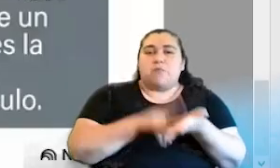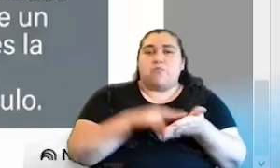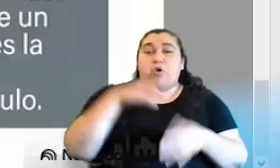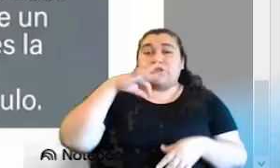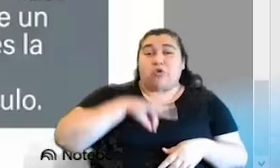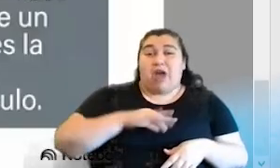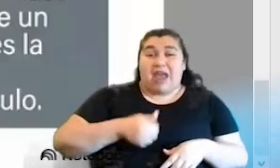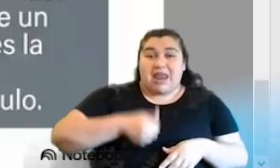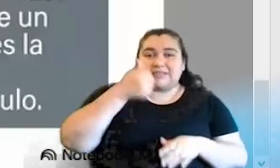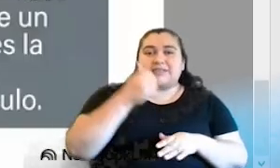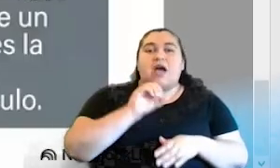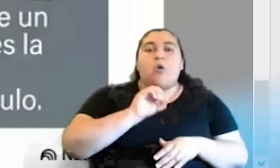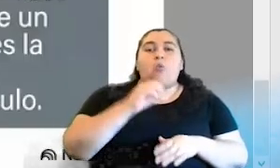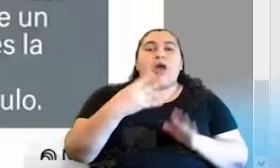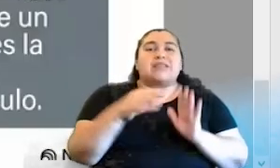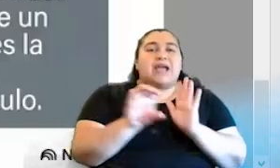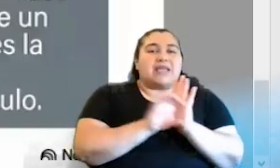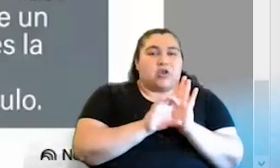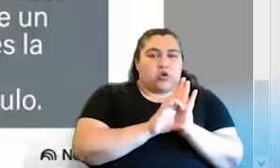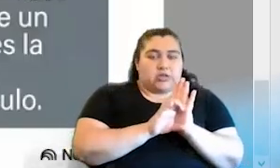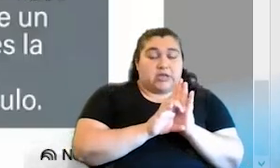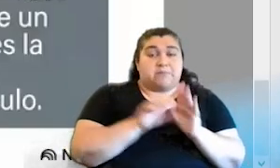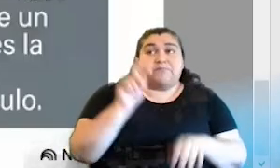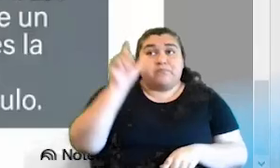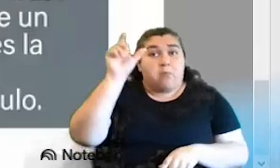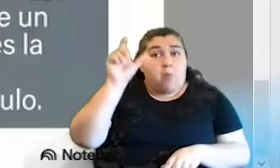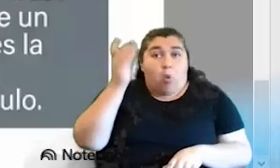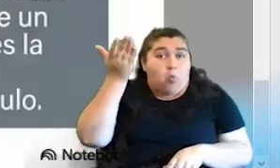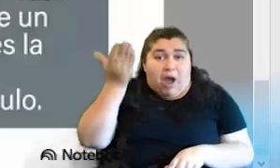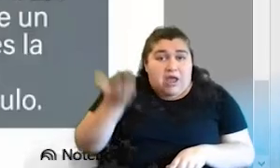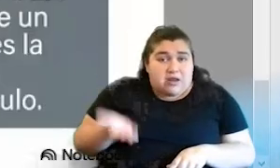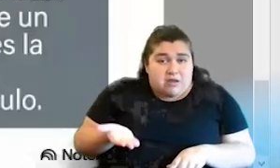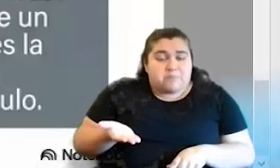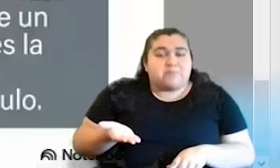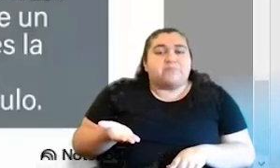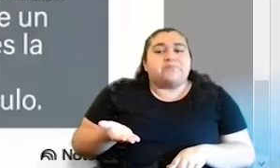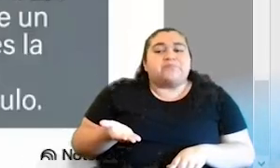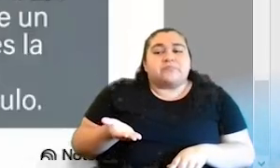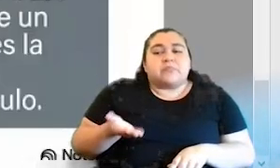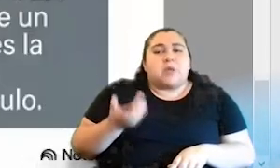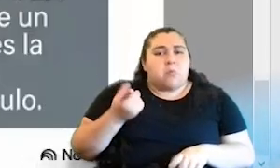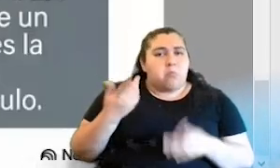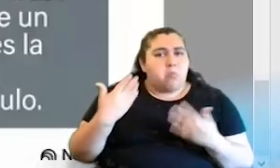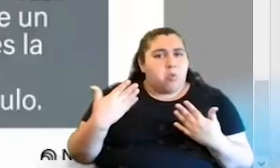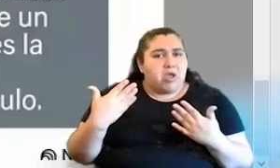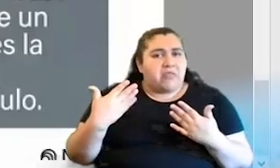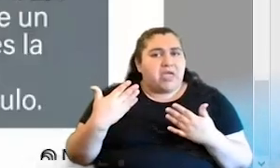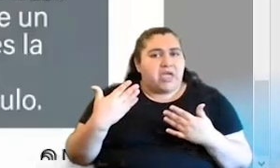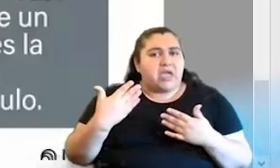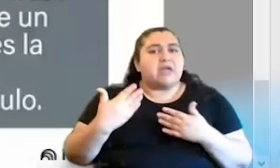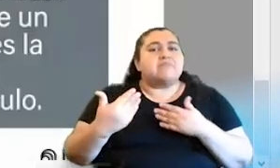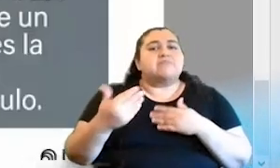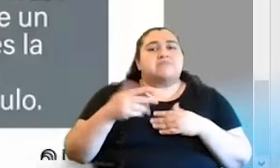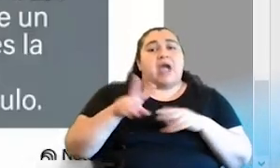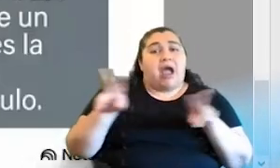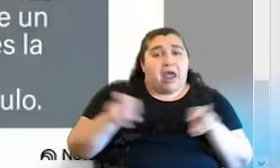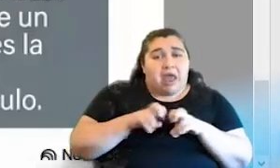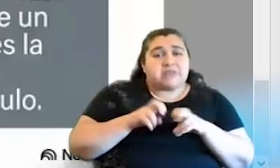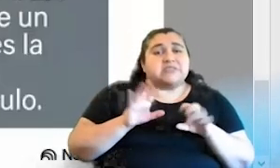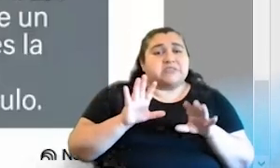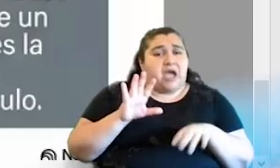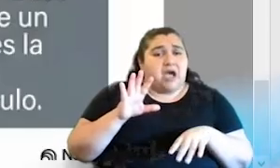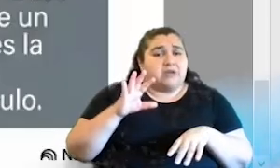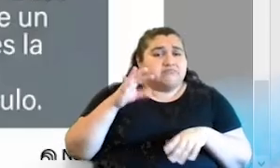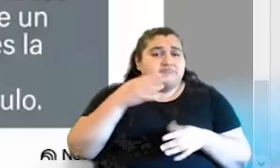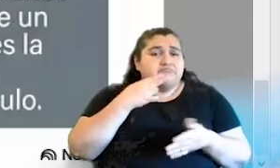cuarta categoría, una persona humana, también en este caso la sucesión indivisa, puede tener ganancias de las cuatro categorías. Se hace